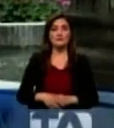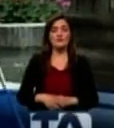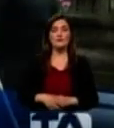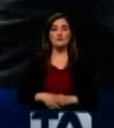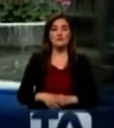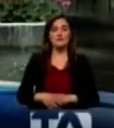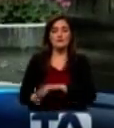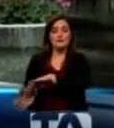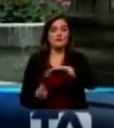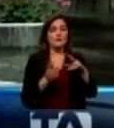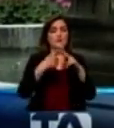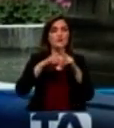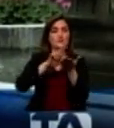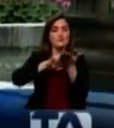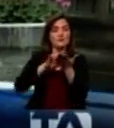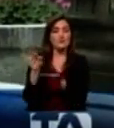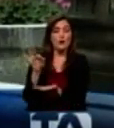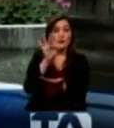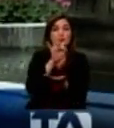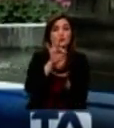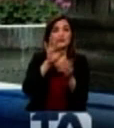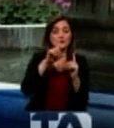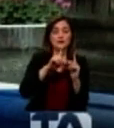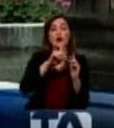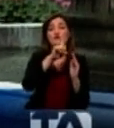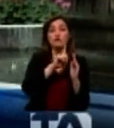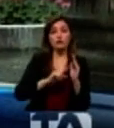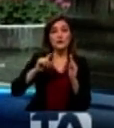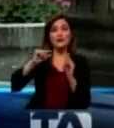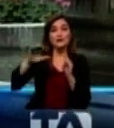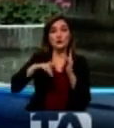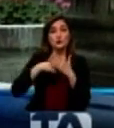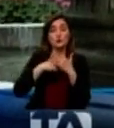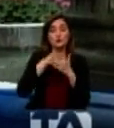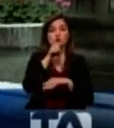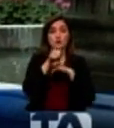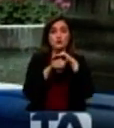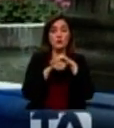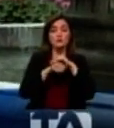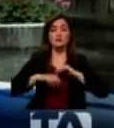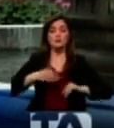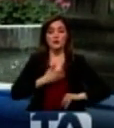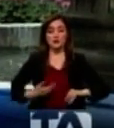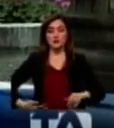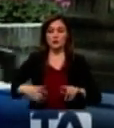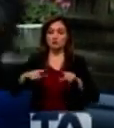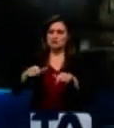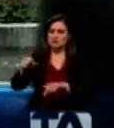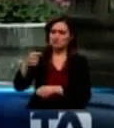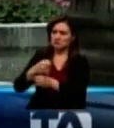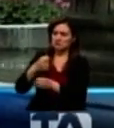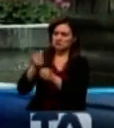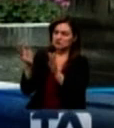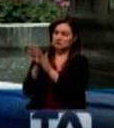Al inicio de la reunión con los representantes del sistema financiero privado, también el presidente Lenín Moreno elogió su trabajo y recordó que